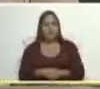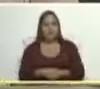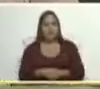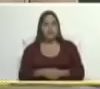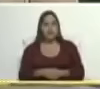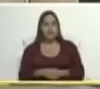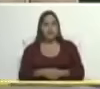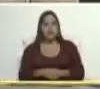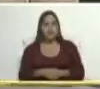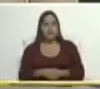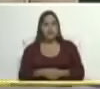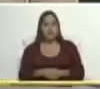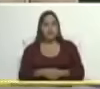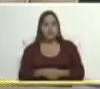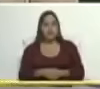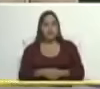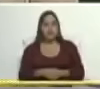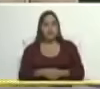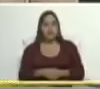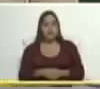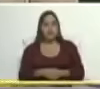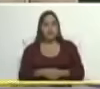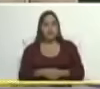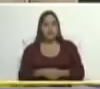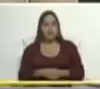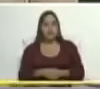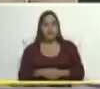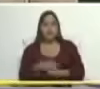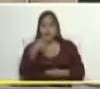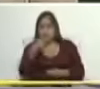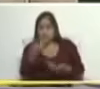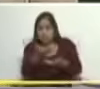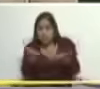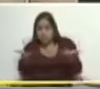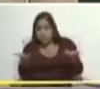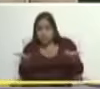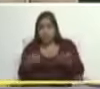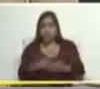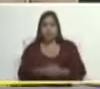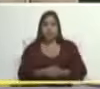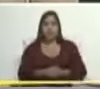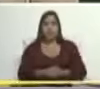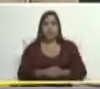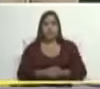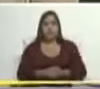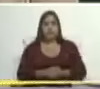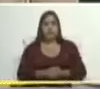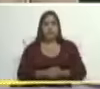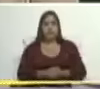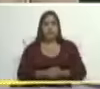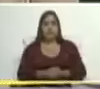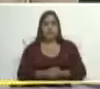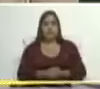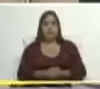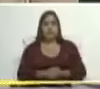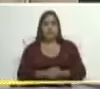doubts arise, predecirles and in life, living and production, que